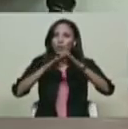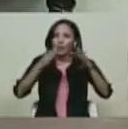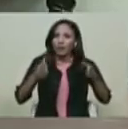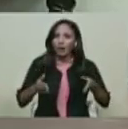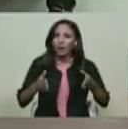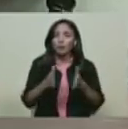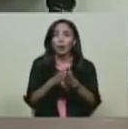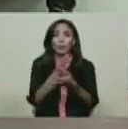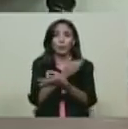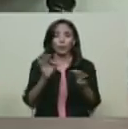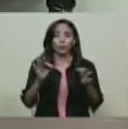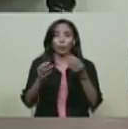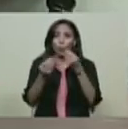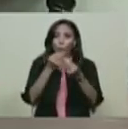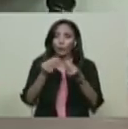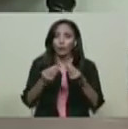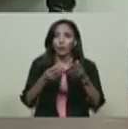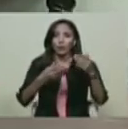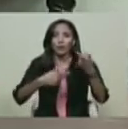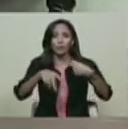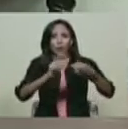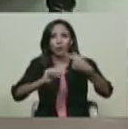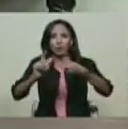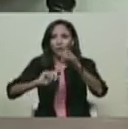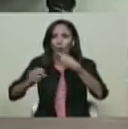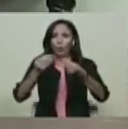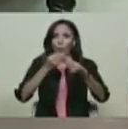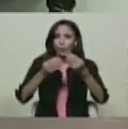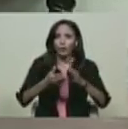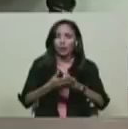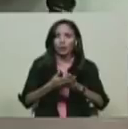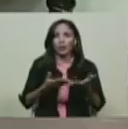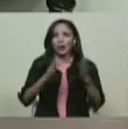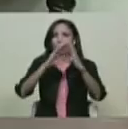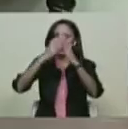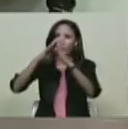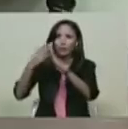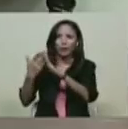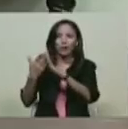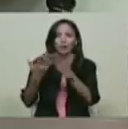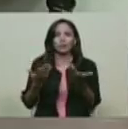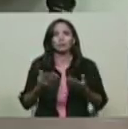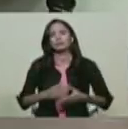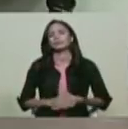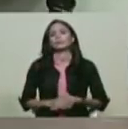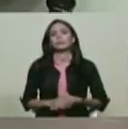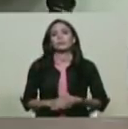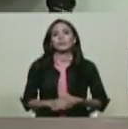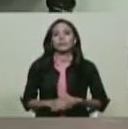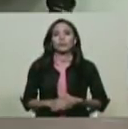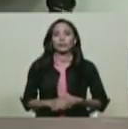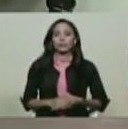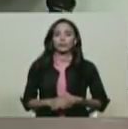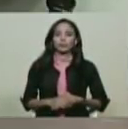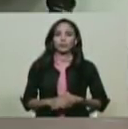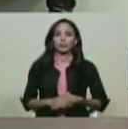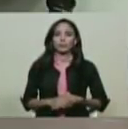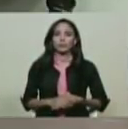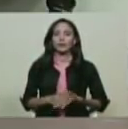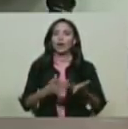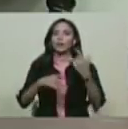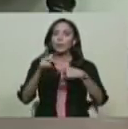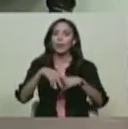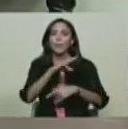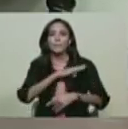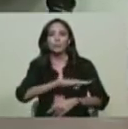sistema de abastecimiento y las ferias comunales del pueblo, seguir avanzando con la gran